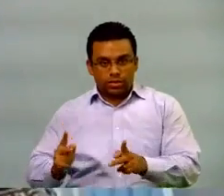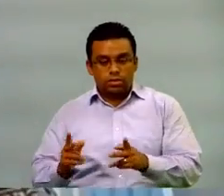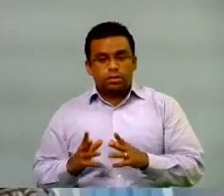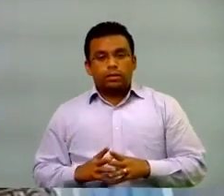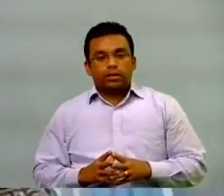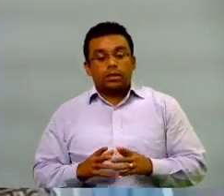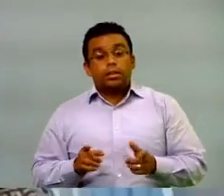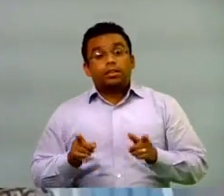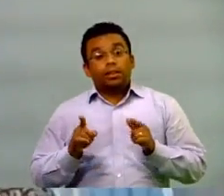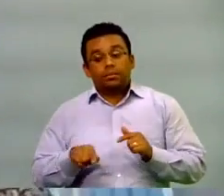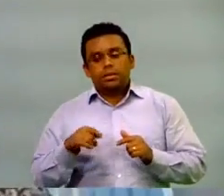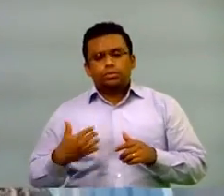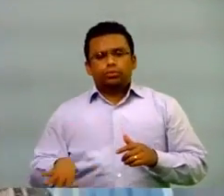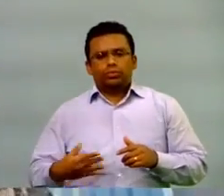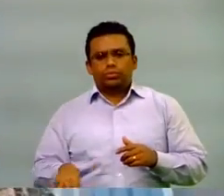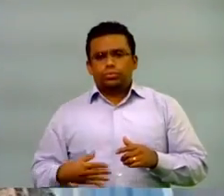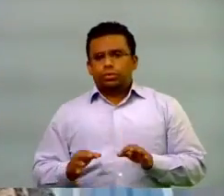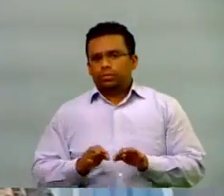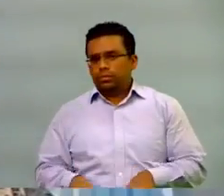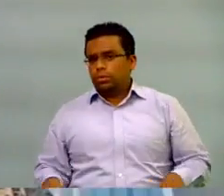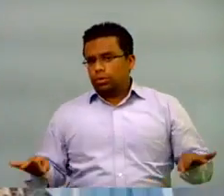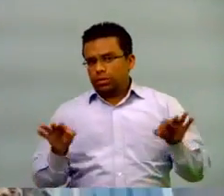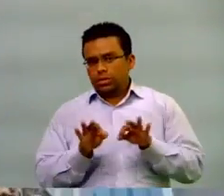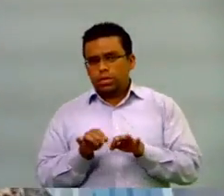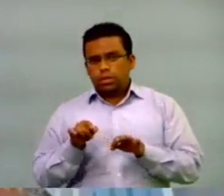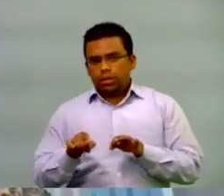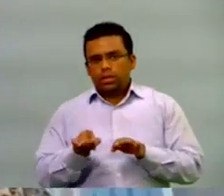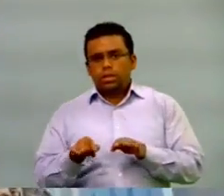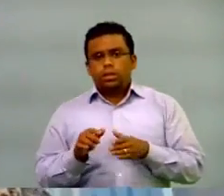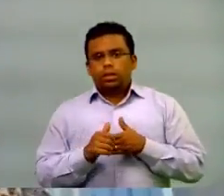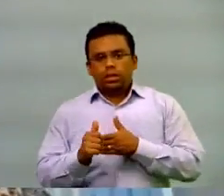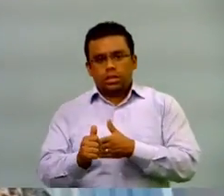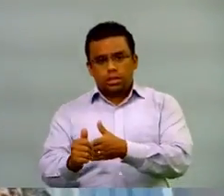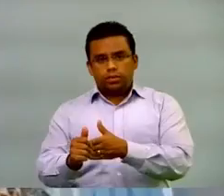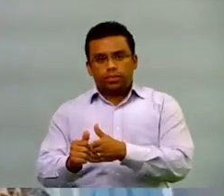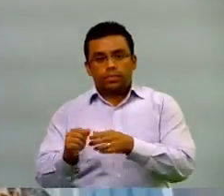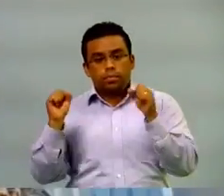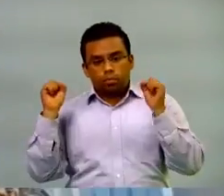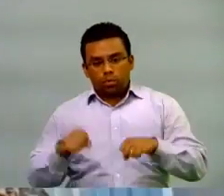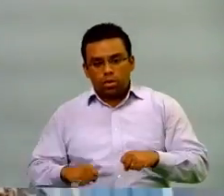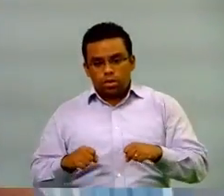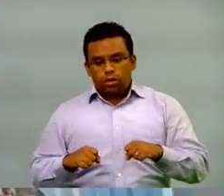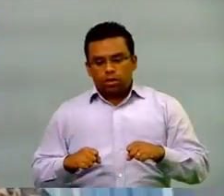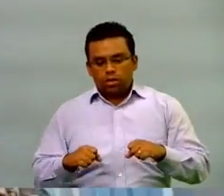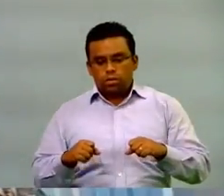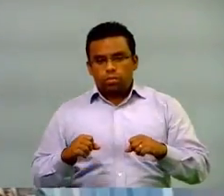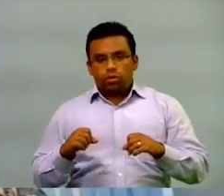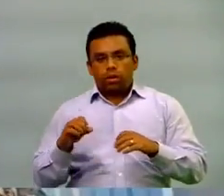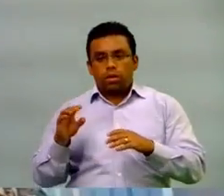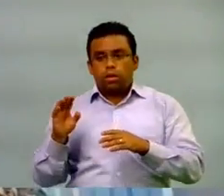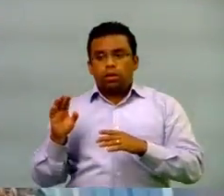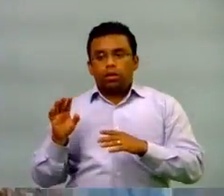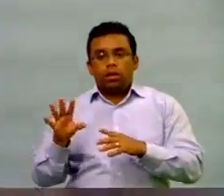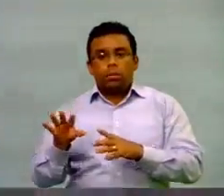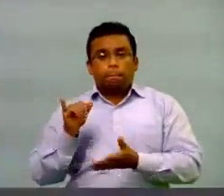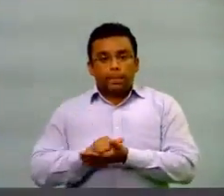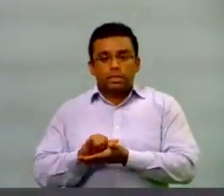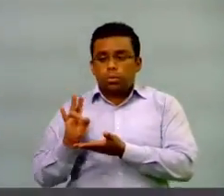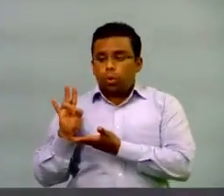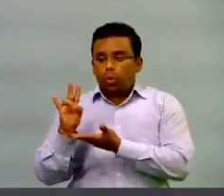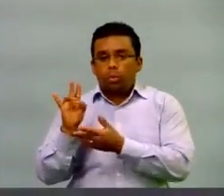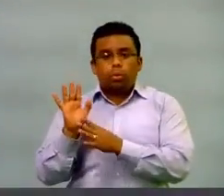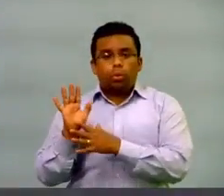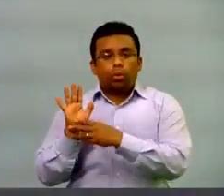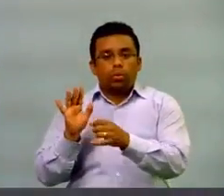la experiencia más enriquecedora que tenemos, porque somos capaces de dar la vuelta al modelo tradicional de innovación que viene